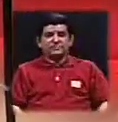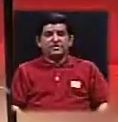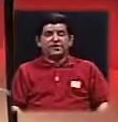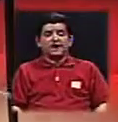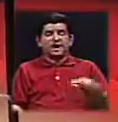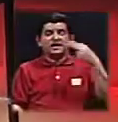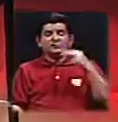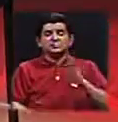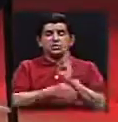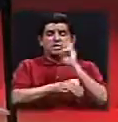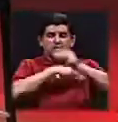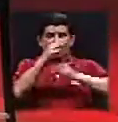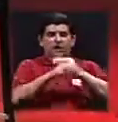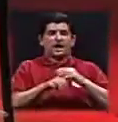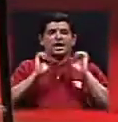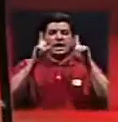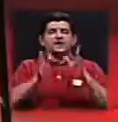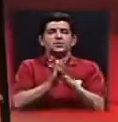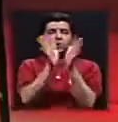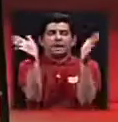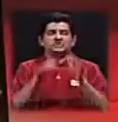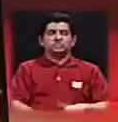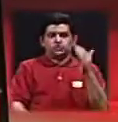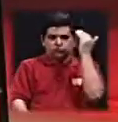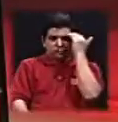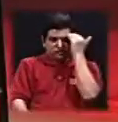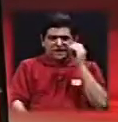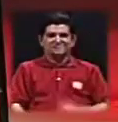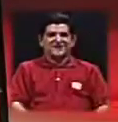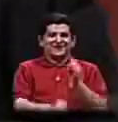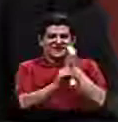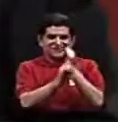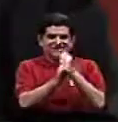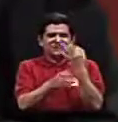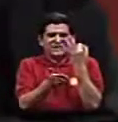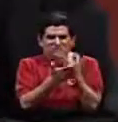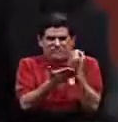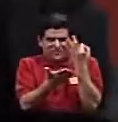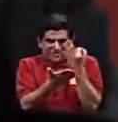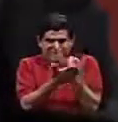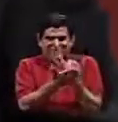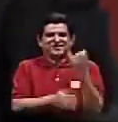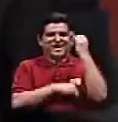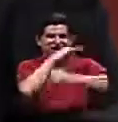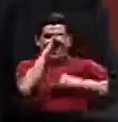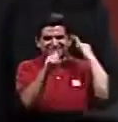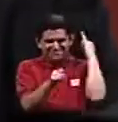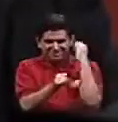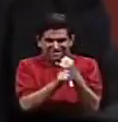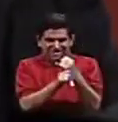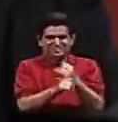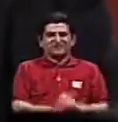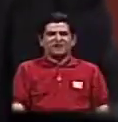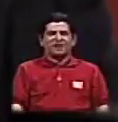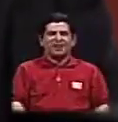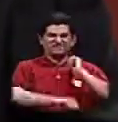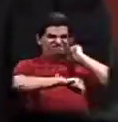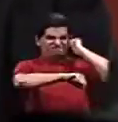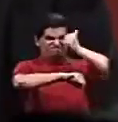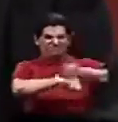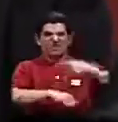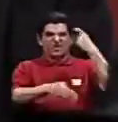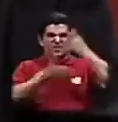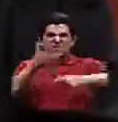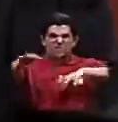Banco Mundial en materia de educación pública, sabiendo que es una de las instituciones financieras internacionales que ha impuesto